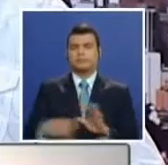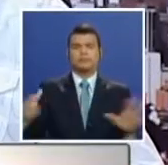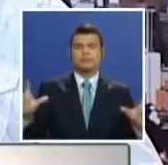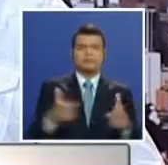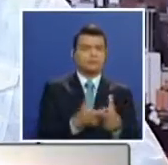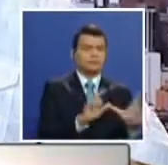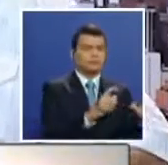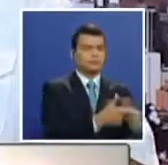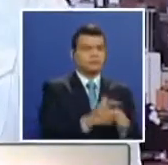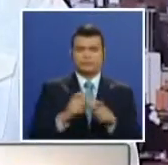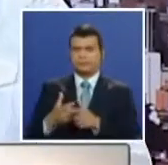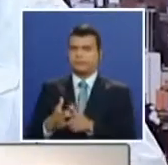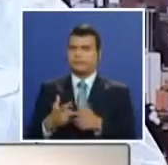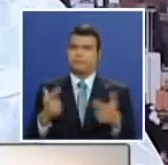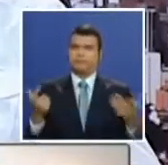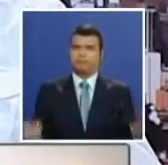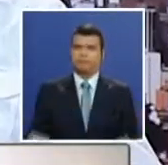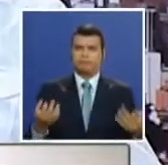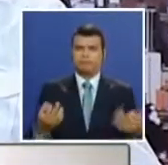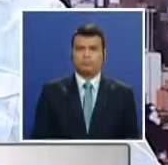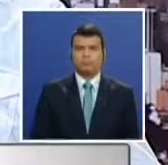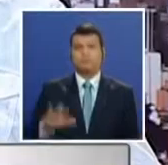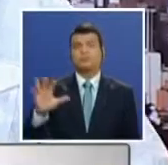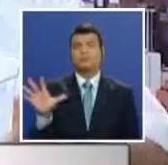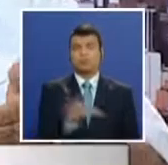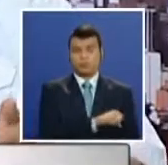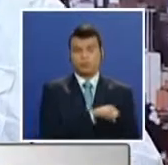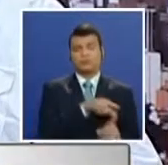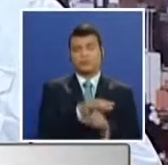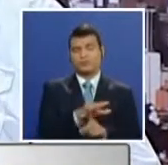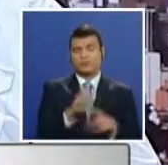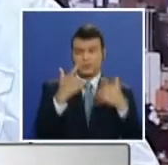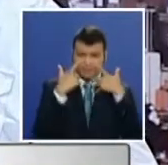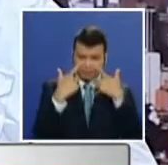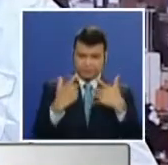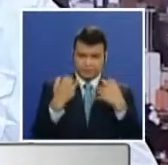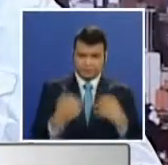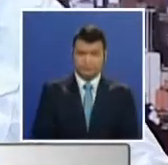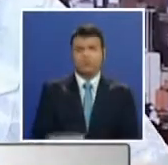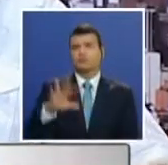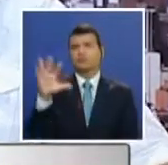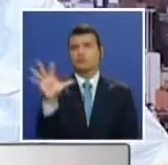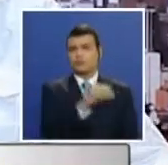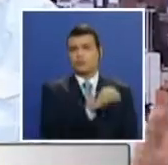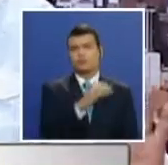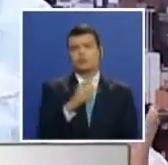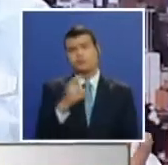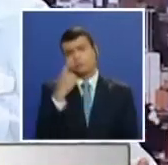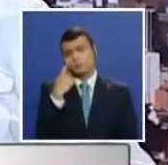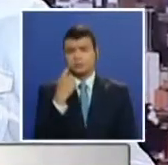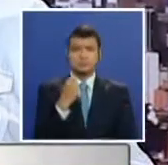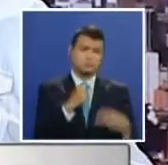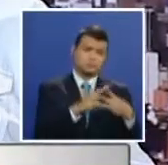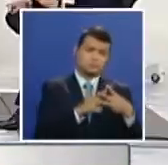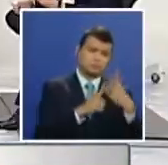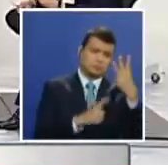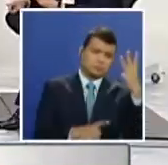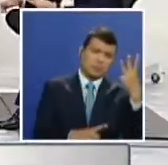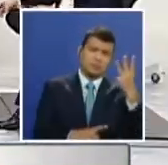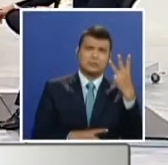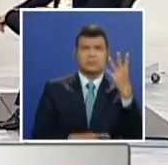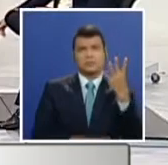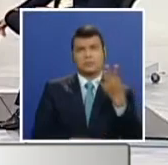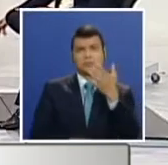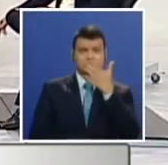yo diría que todos los ingenios se van a ver muy afectados pero absolutamente todos puede que sobrevivió en tres o cuatro no